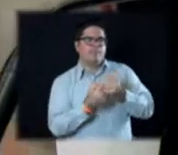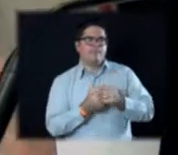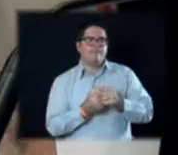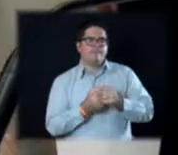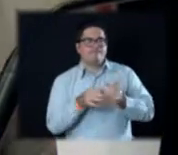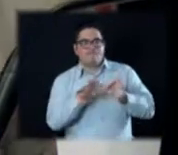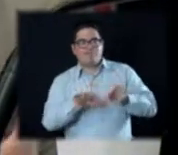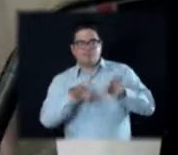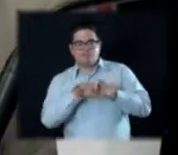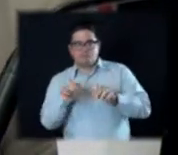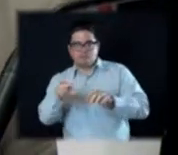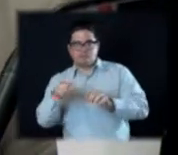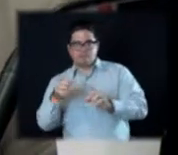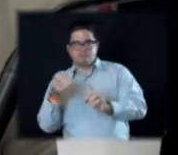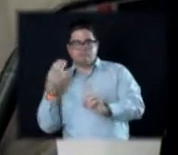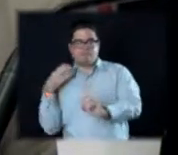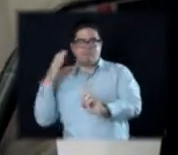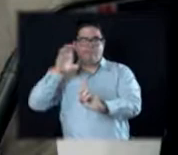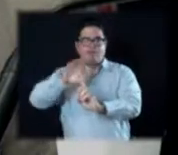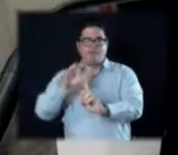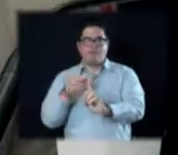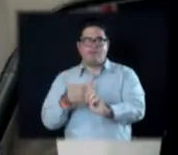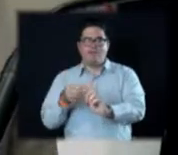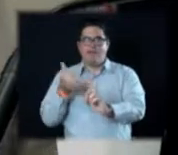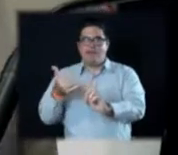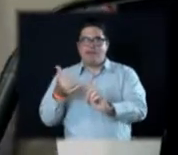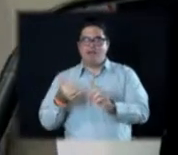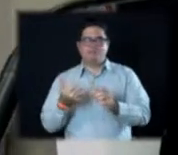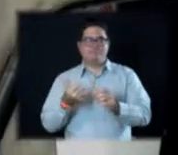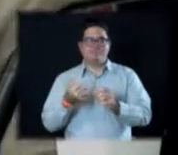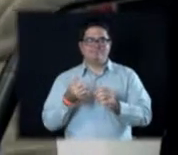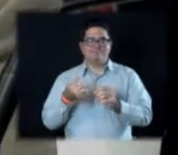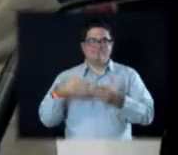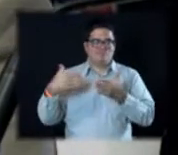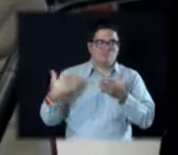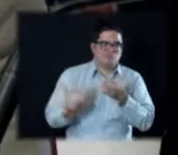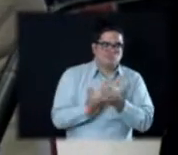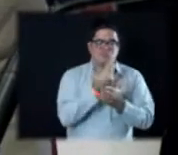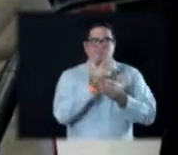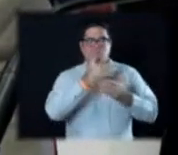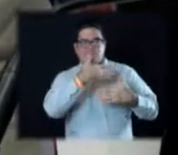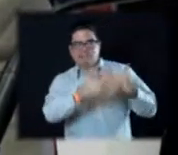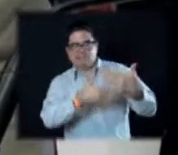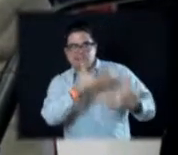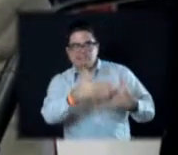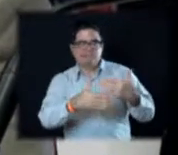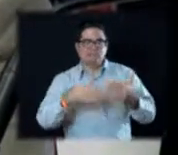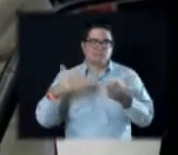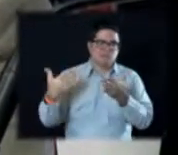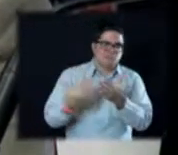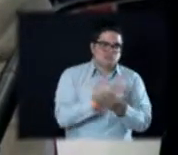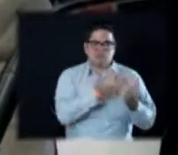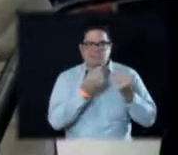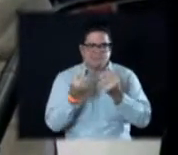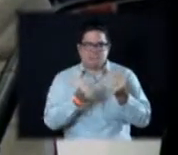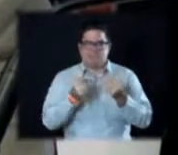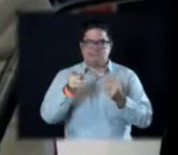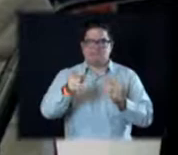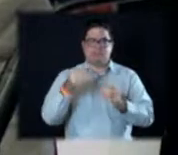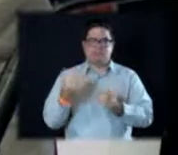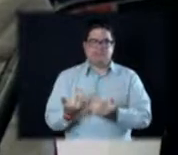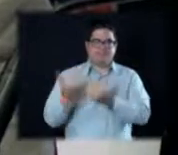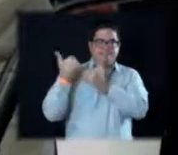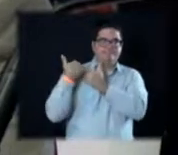obviamente. Ustedes llegaron al gobierno y tuvieron que llenar los blancos en términos de